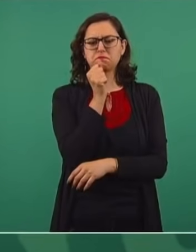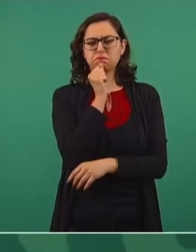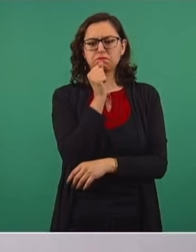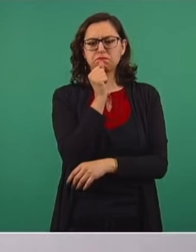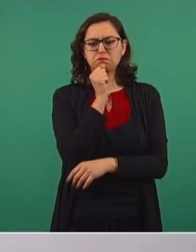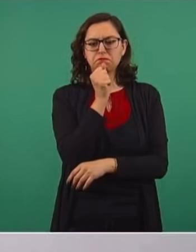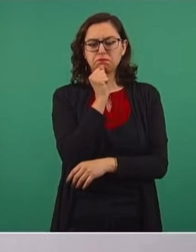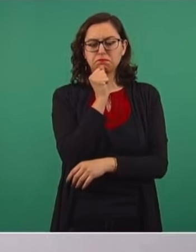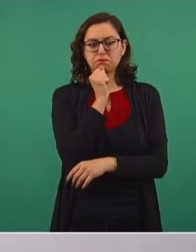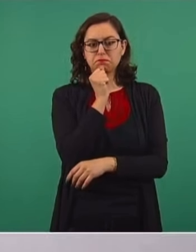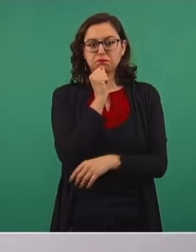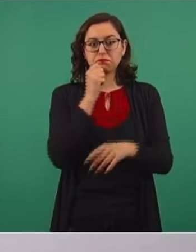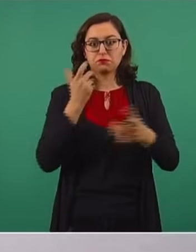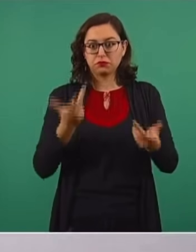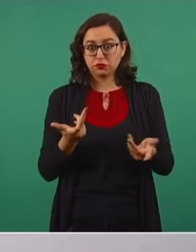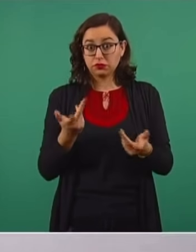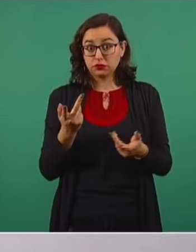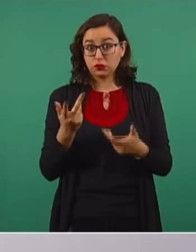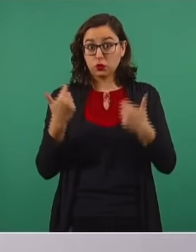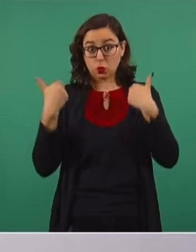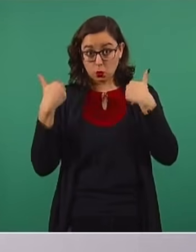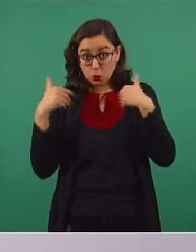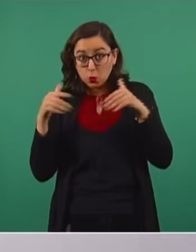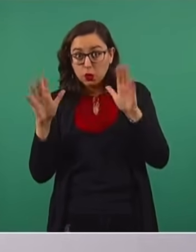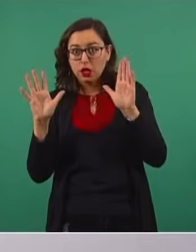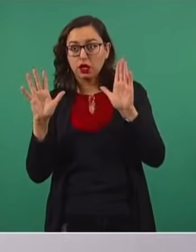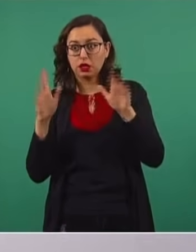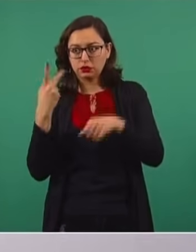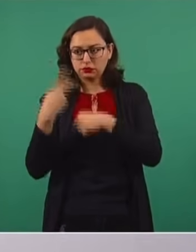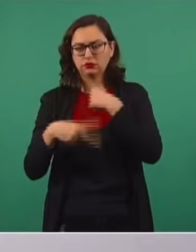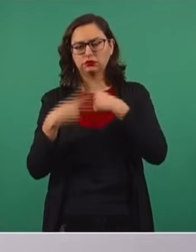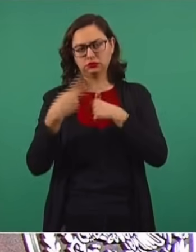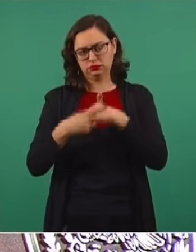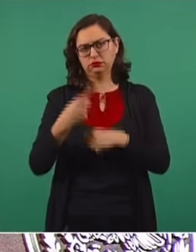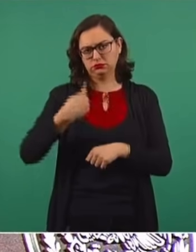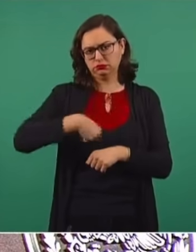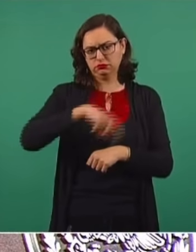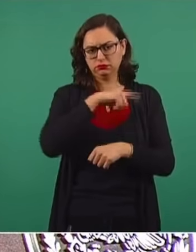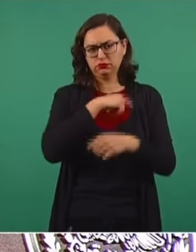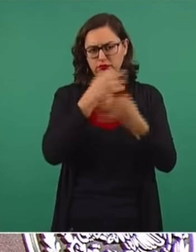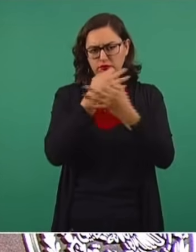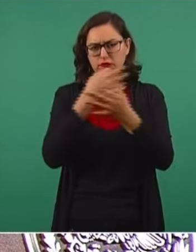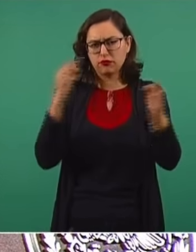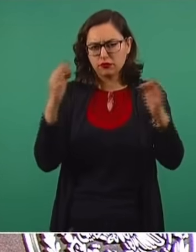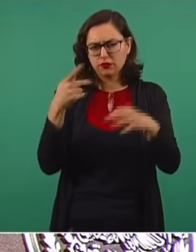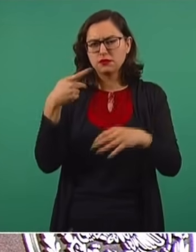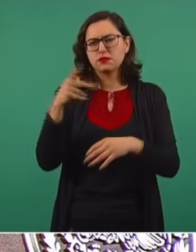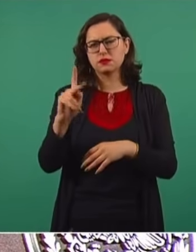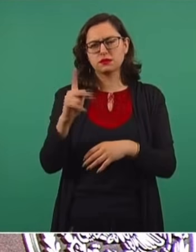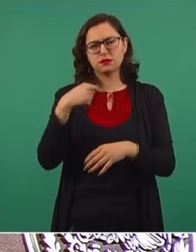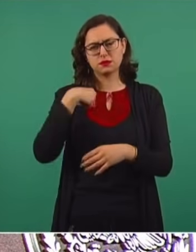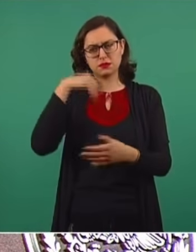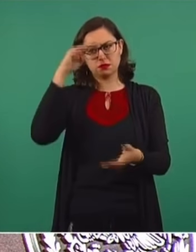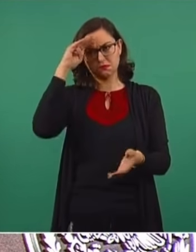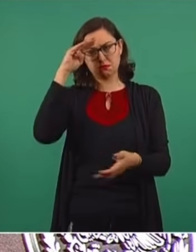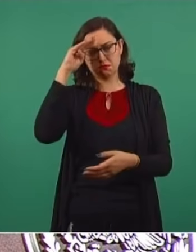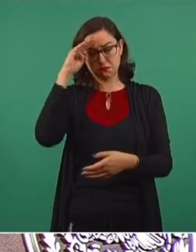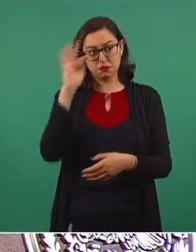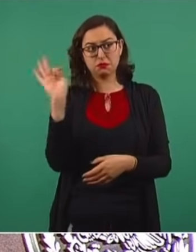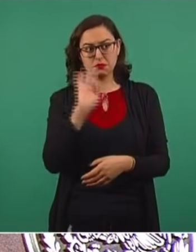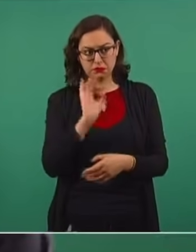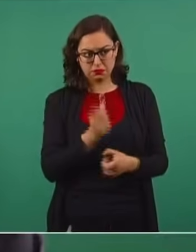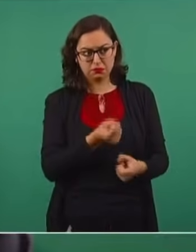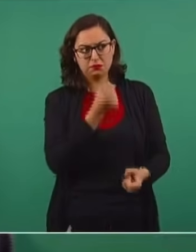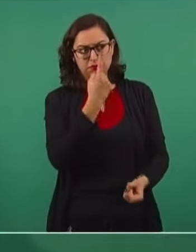lo diríamos entonces si pueden darse casos aislados pero